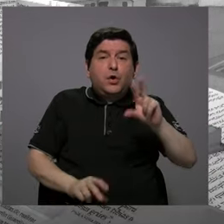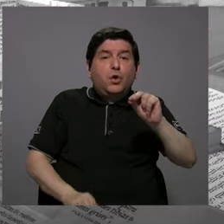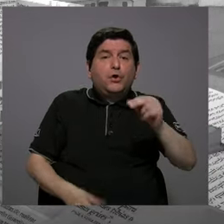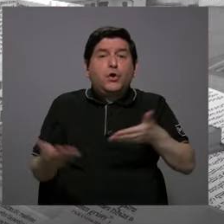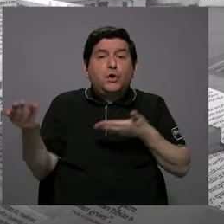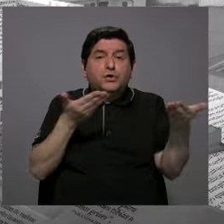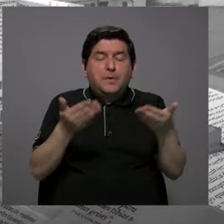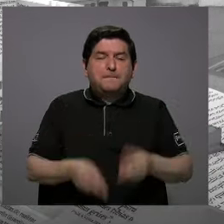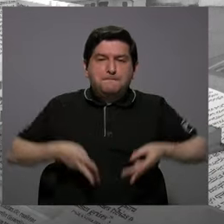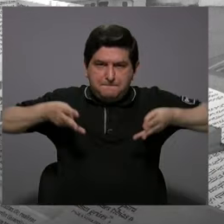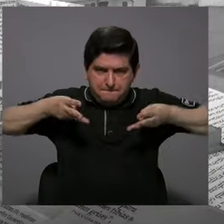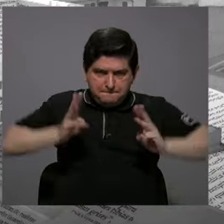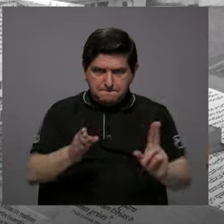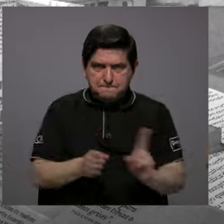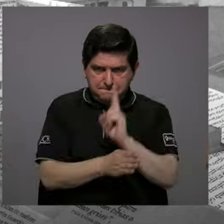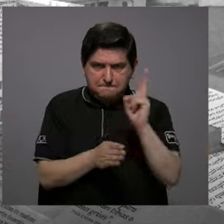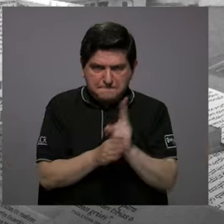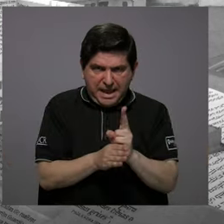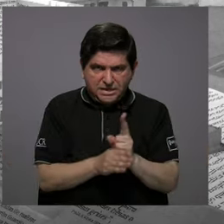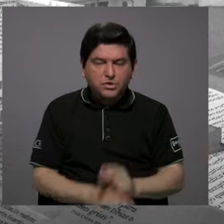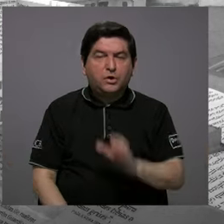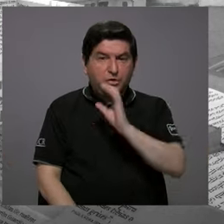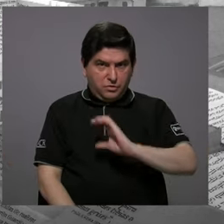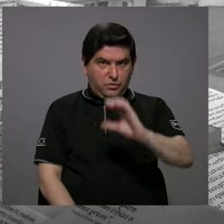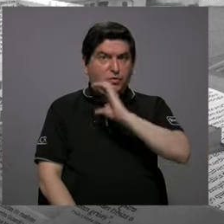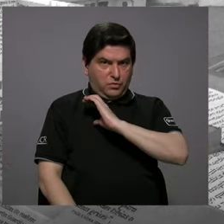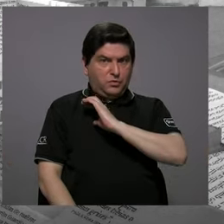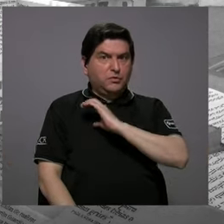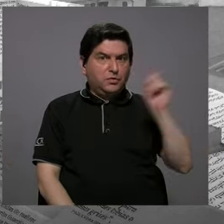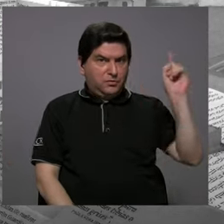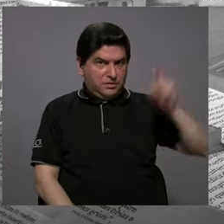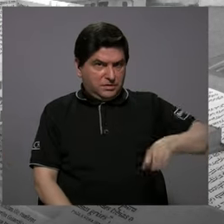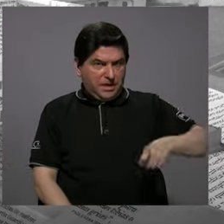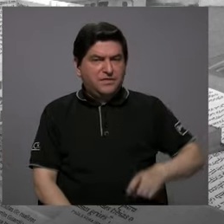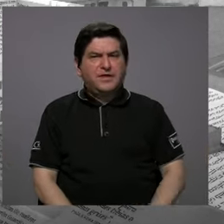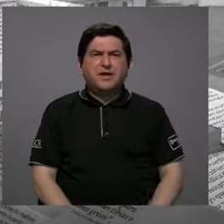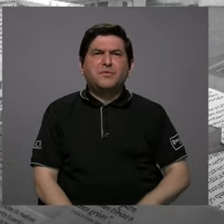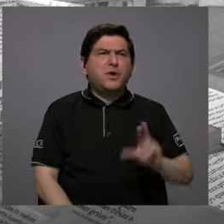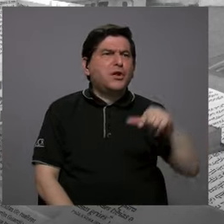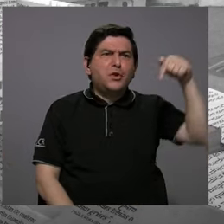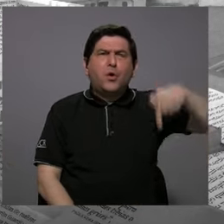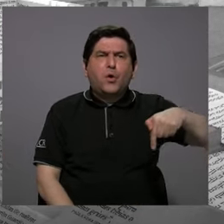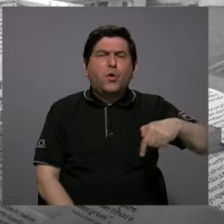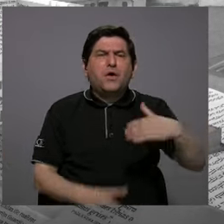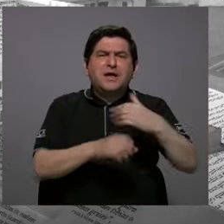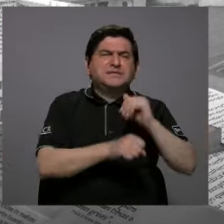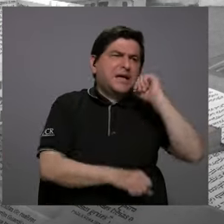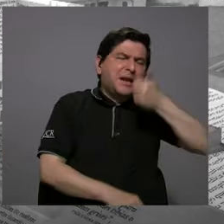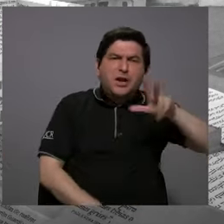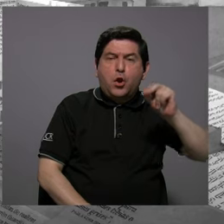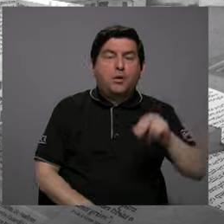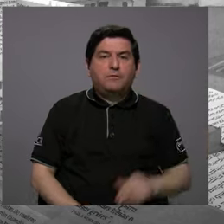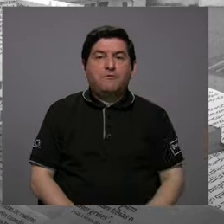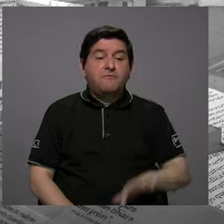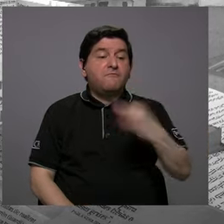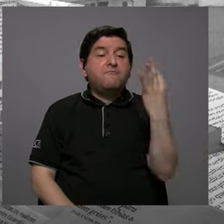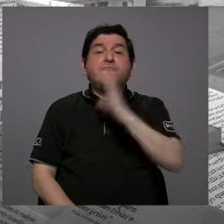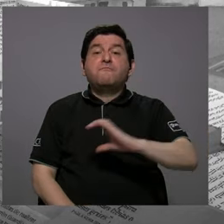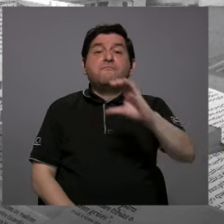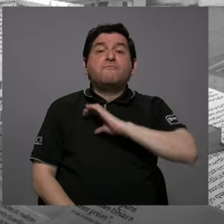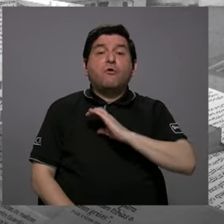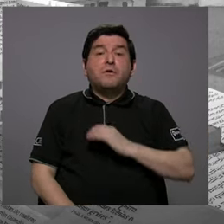hay que usar una metodología hay que tener una conducta esto tiene que ser algo que no se hace hoy mañana no tiene que ser un modo de